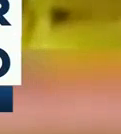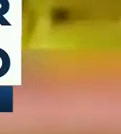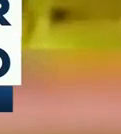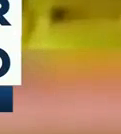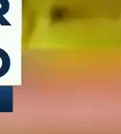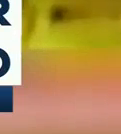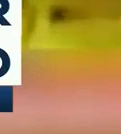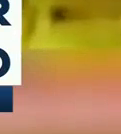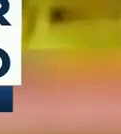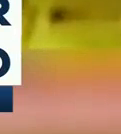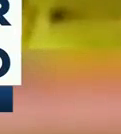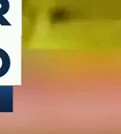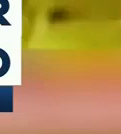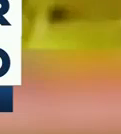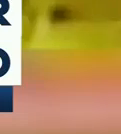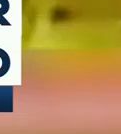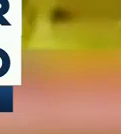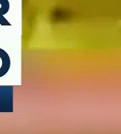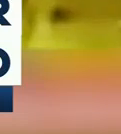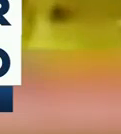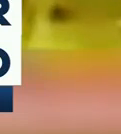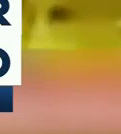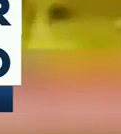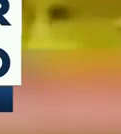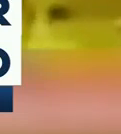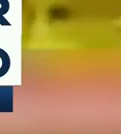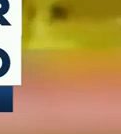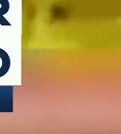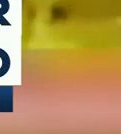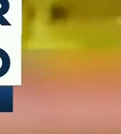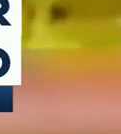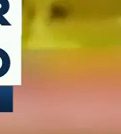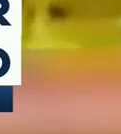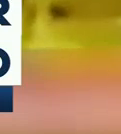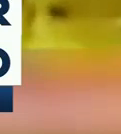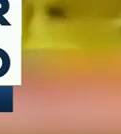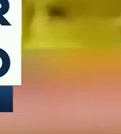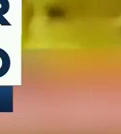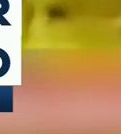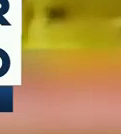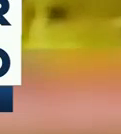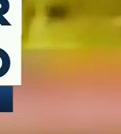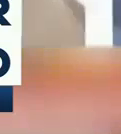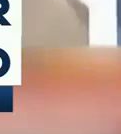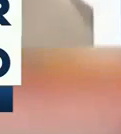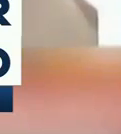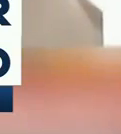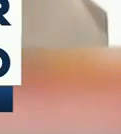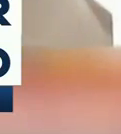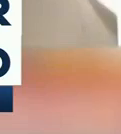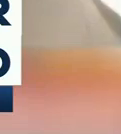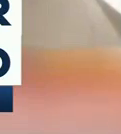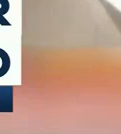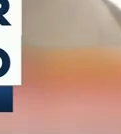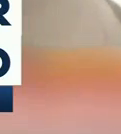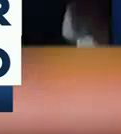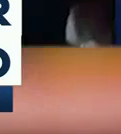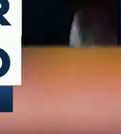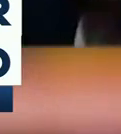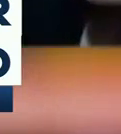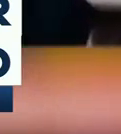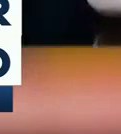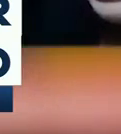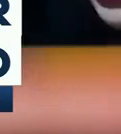Lanzan cadáver de una mujer desde una tricimoto. El hecho fue captado por una cámara de seguridad. Conozca en qué lugar